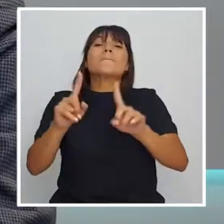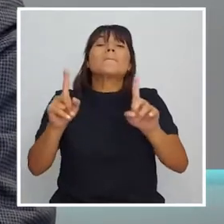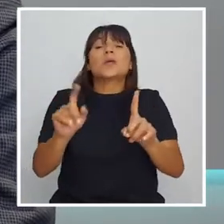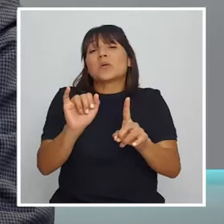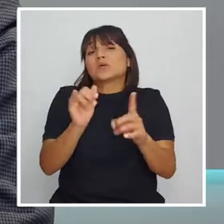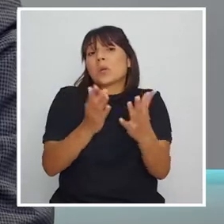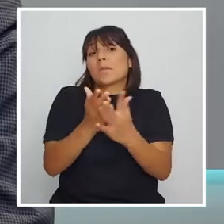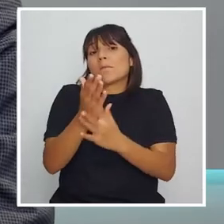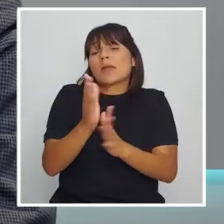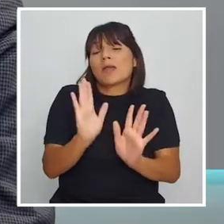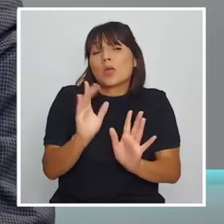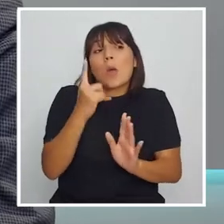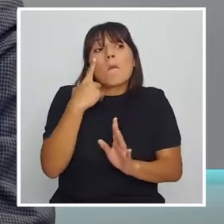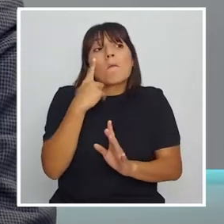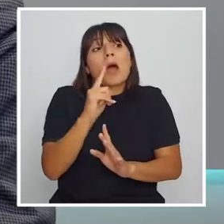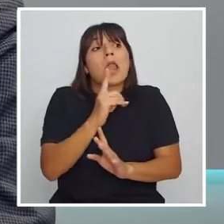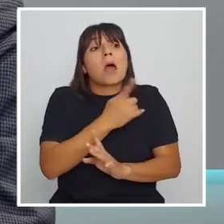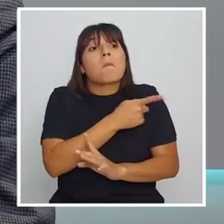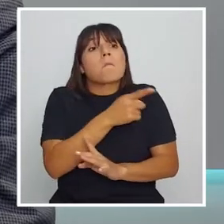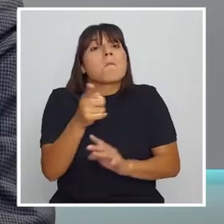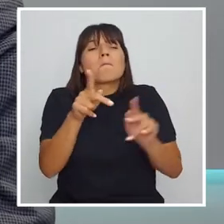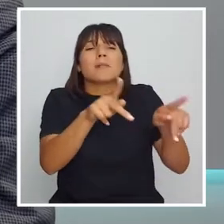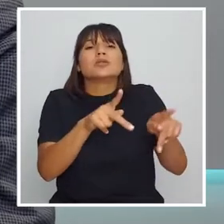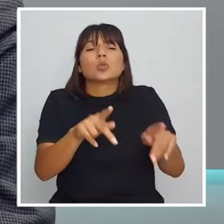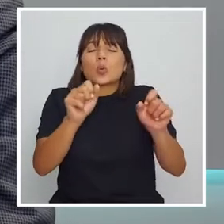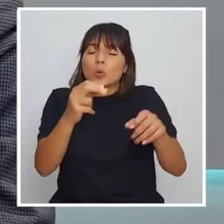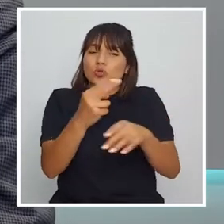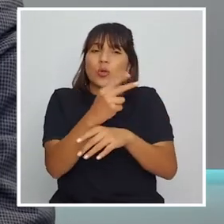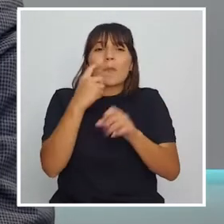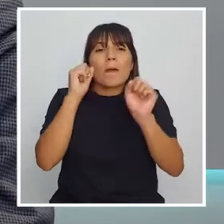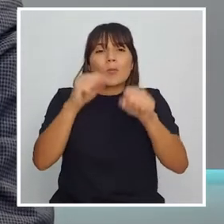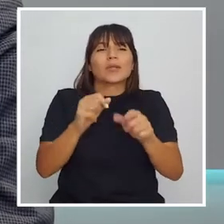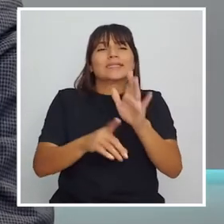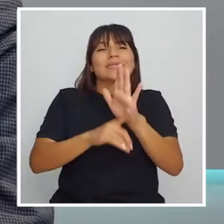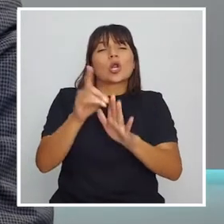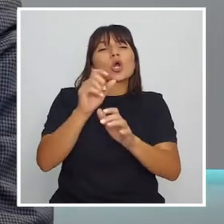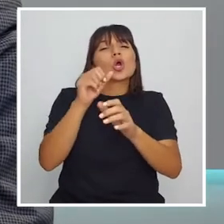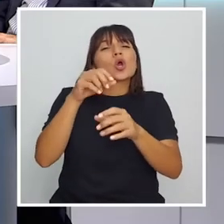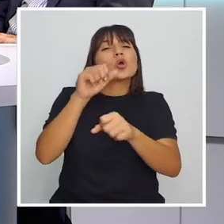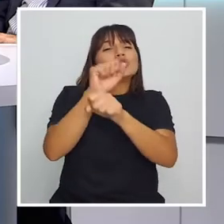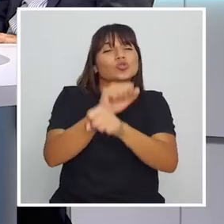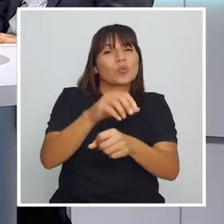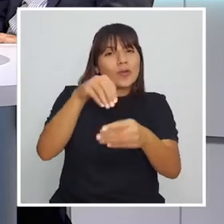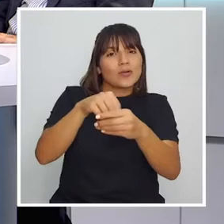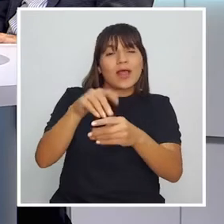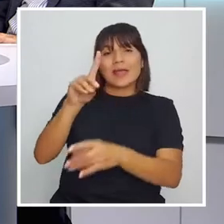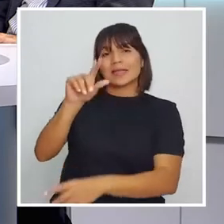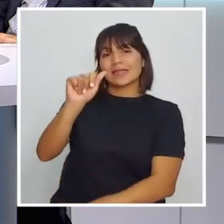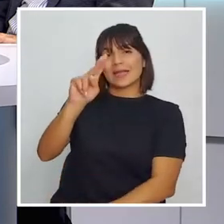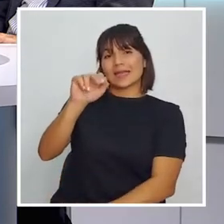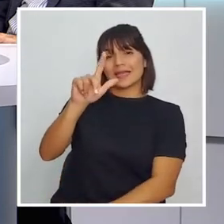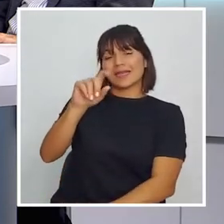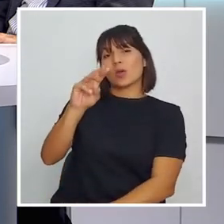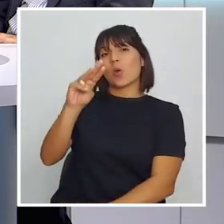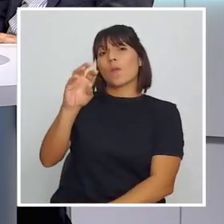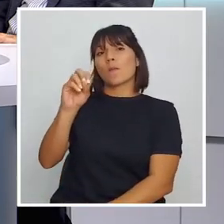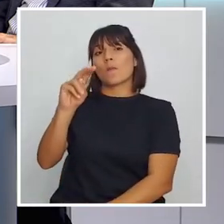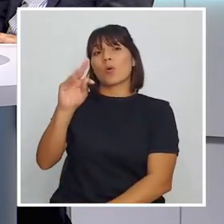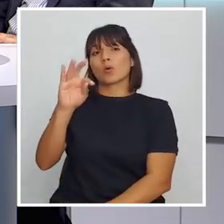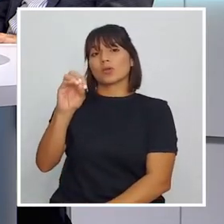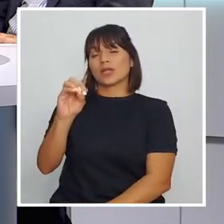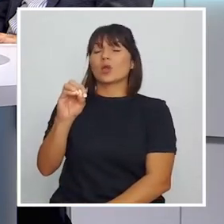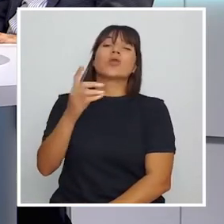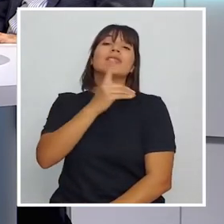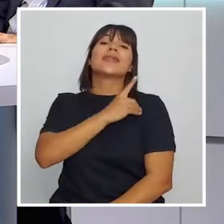personas para poder desarrollar ese hábito del ahorro. Don Danilo Montero, él es director de la Oficina del Consumidor